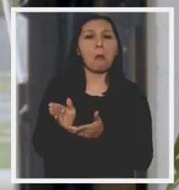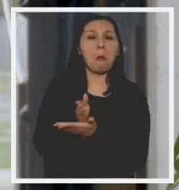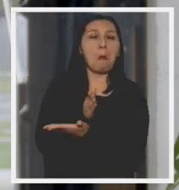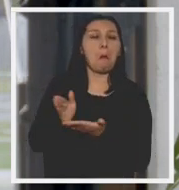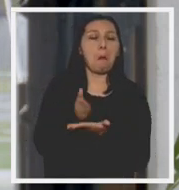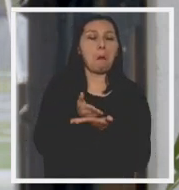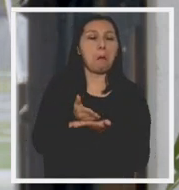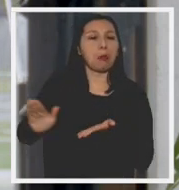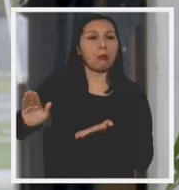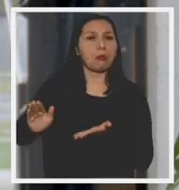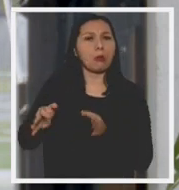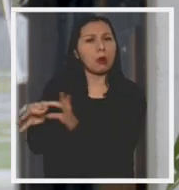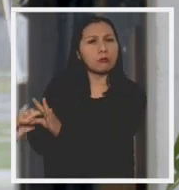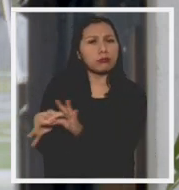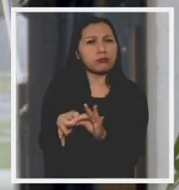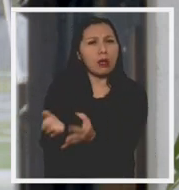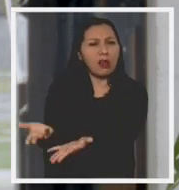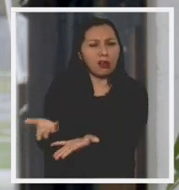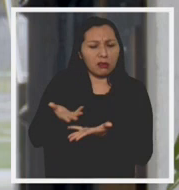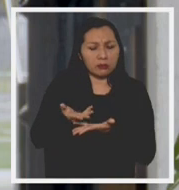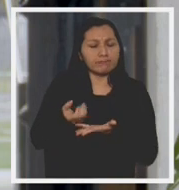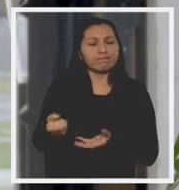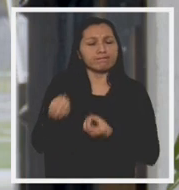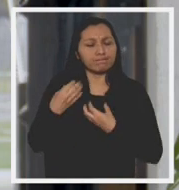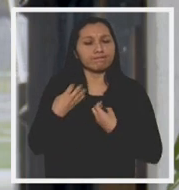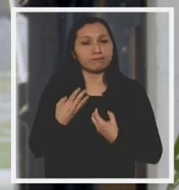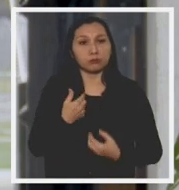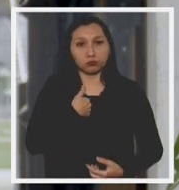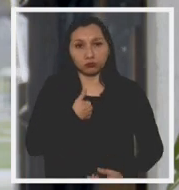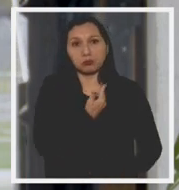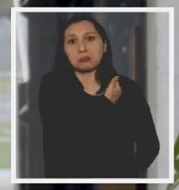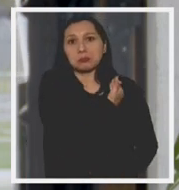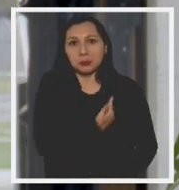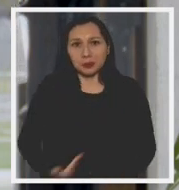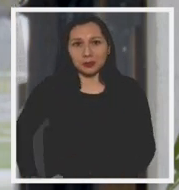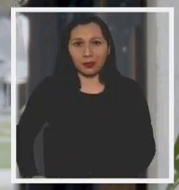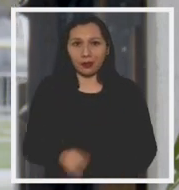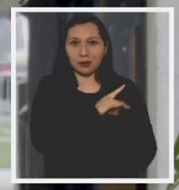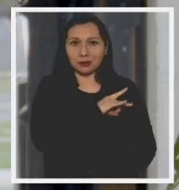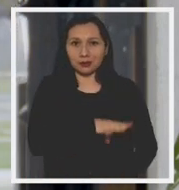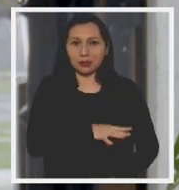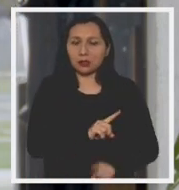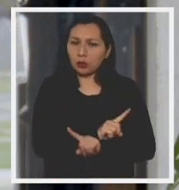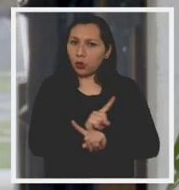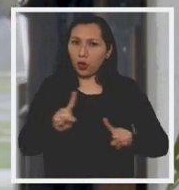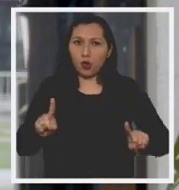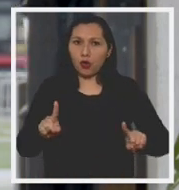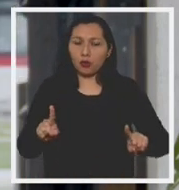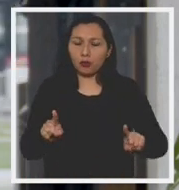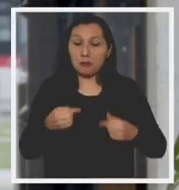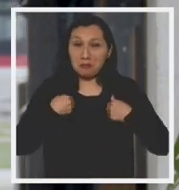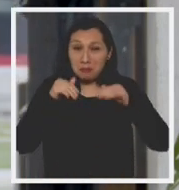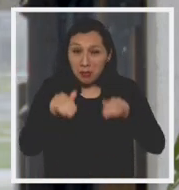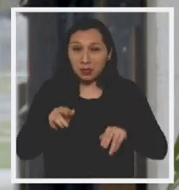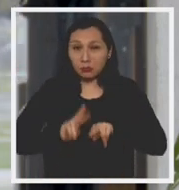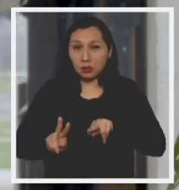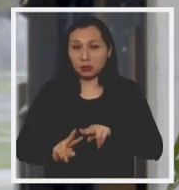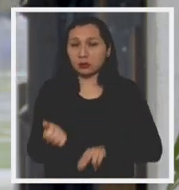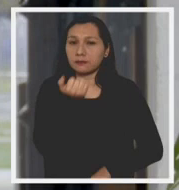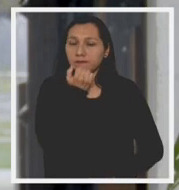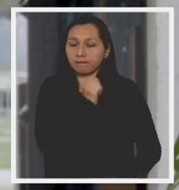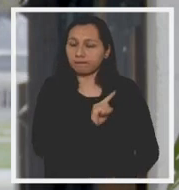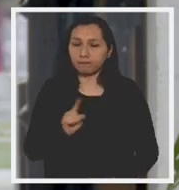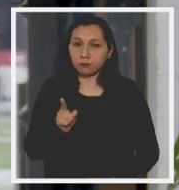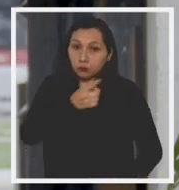y enseñanza. Como presidente de Chile, no voy a cometer ese error. Y